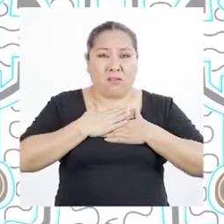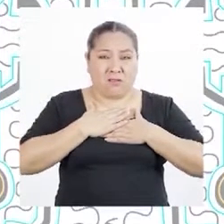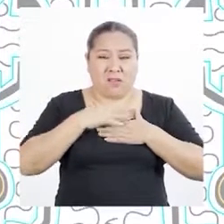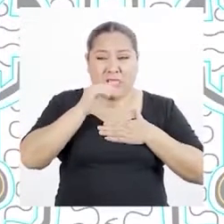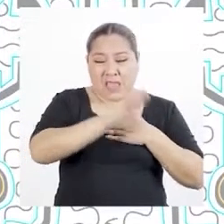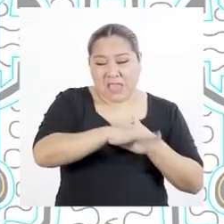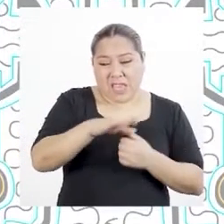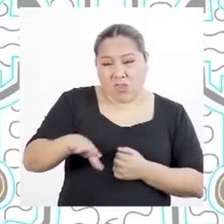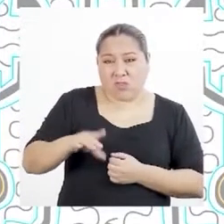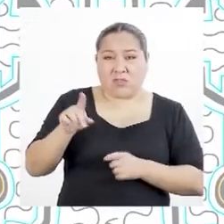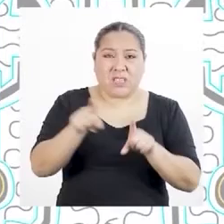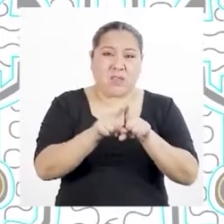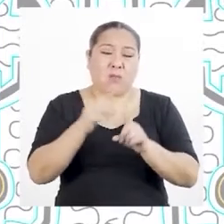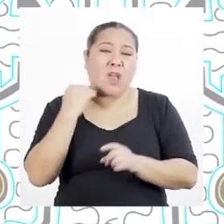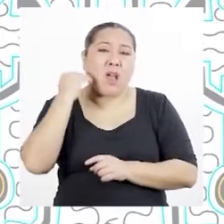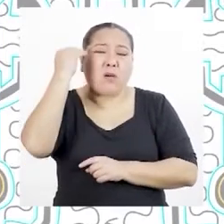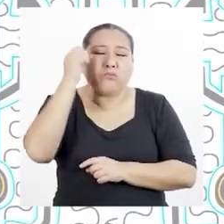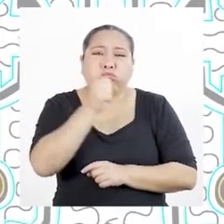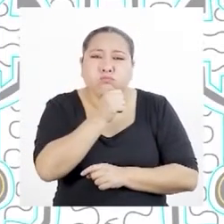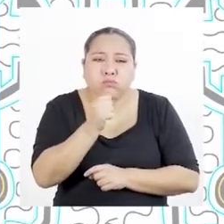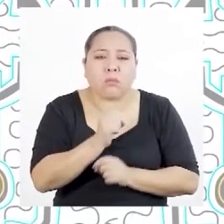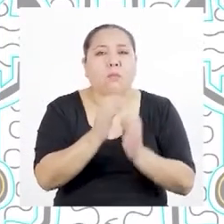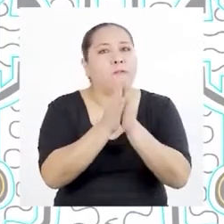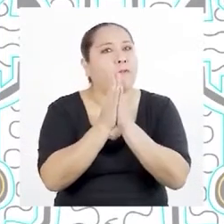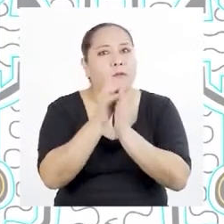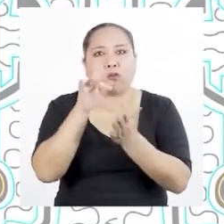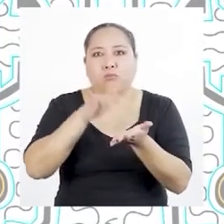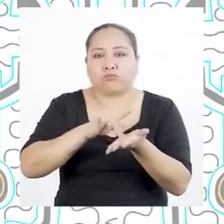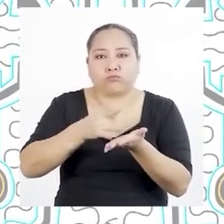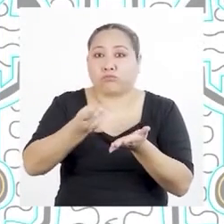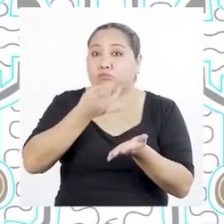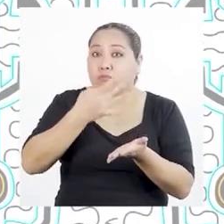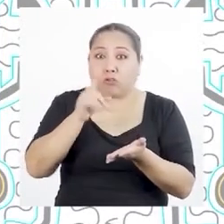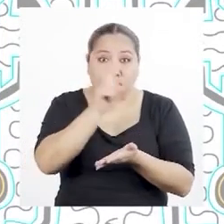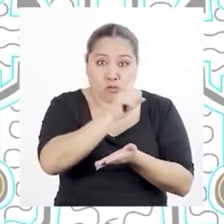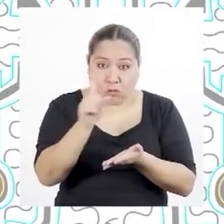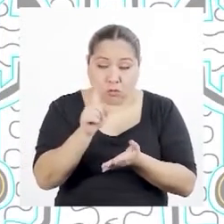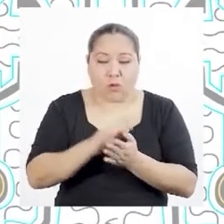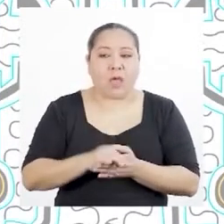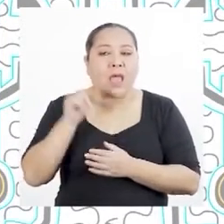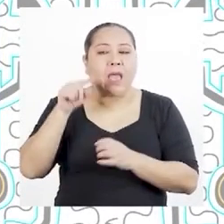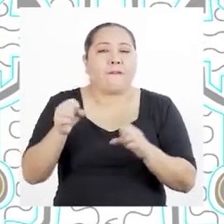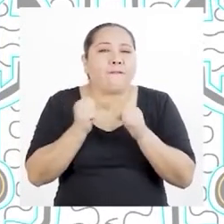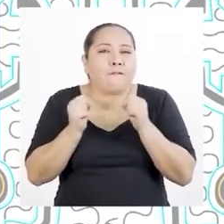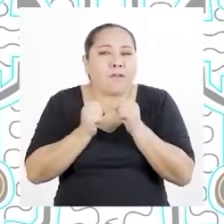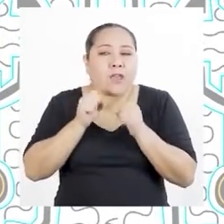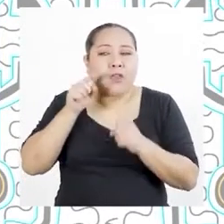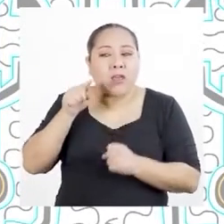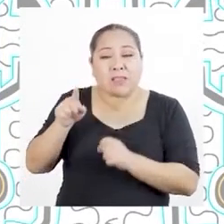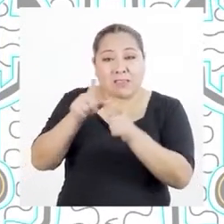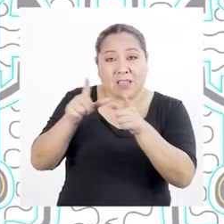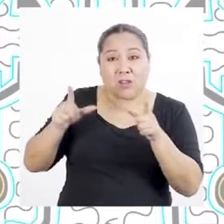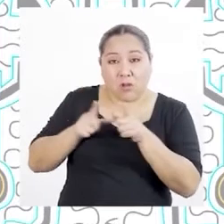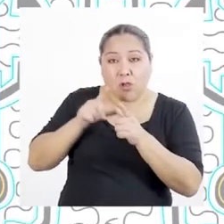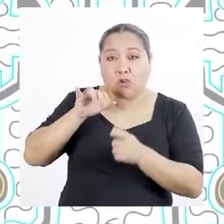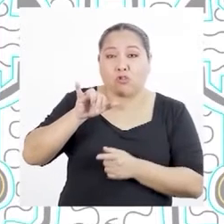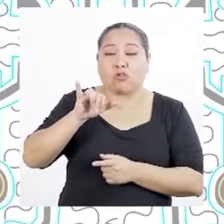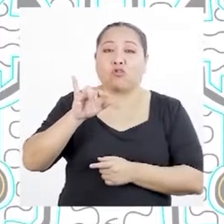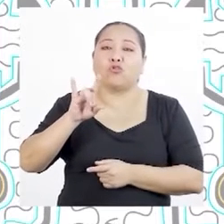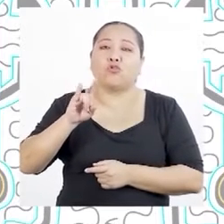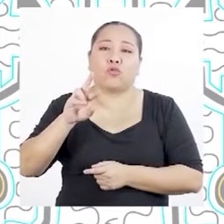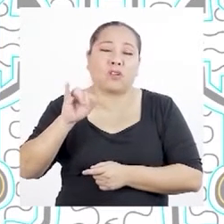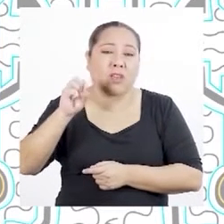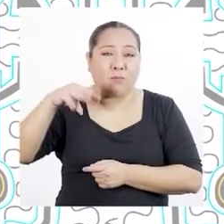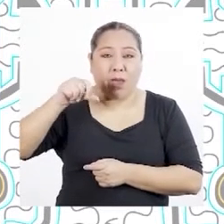mayores, por lo que se pide que no se automediquen. El friaje en la zona de Yurimaguas ha